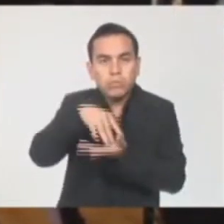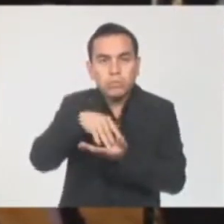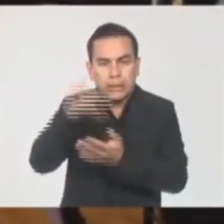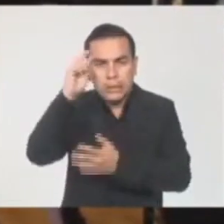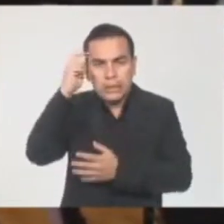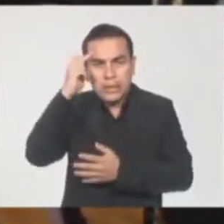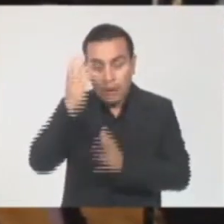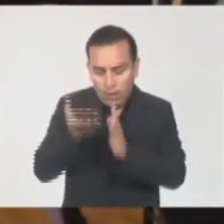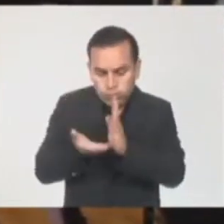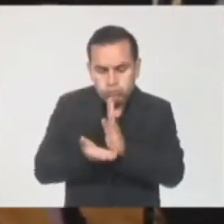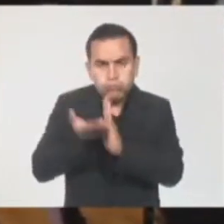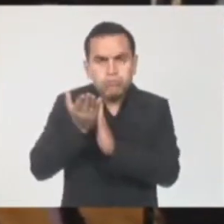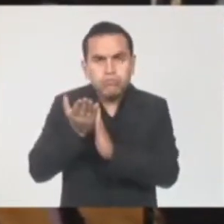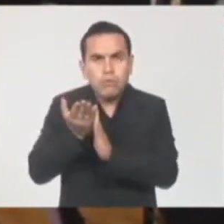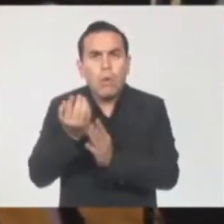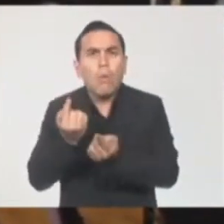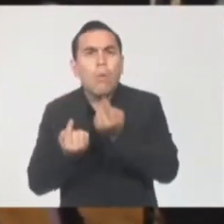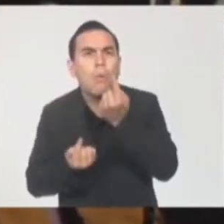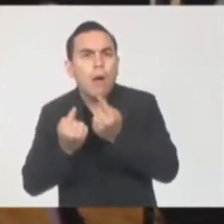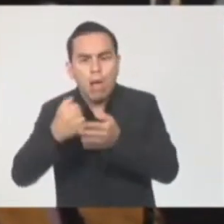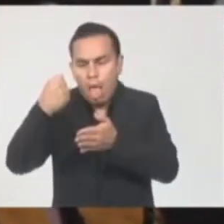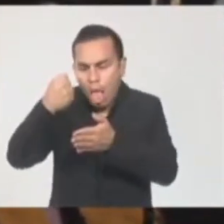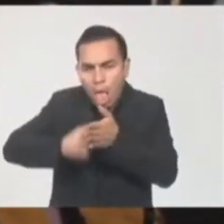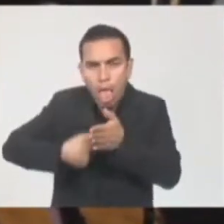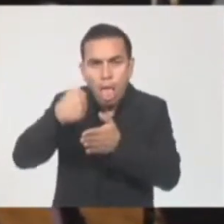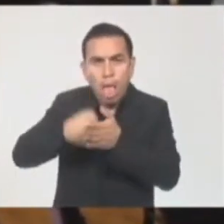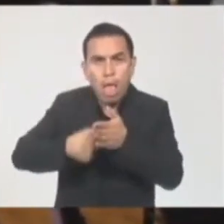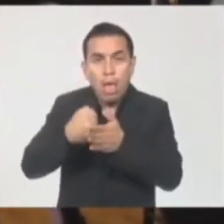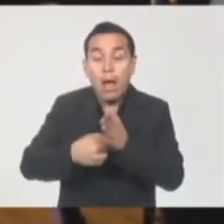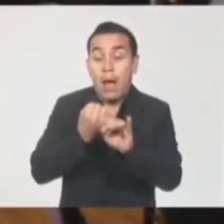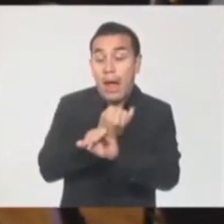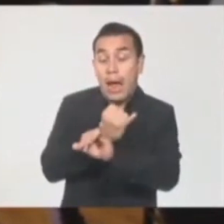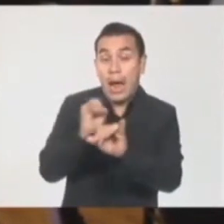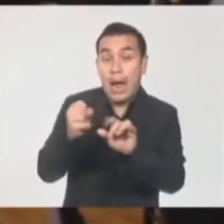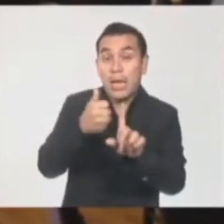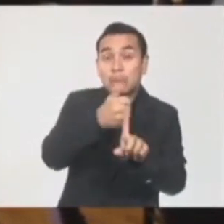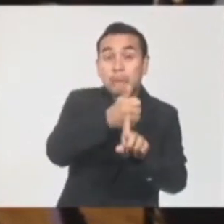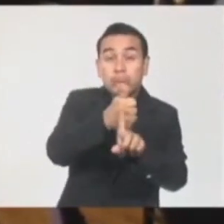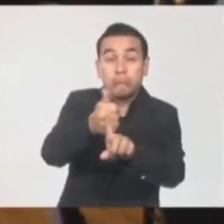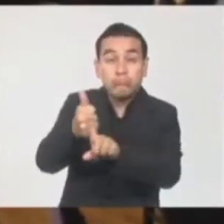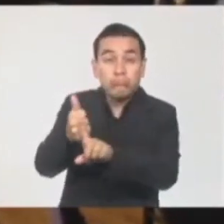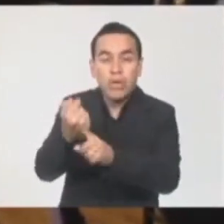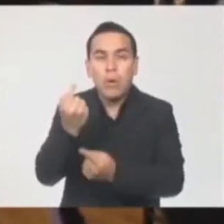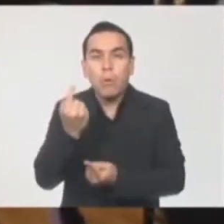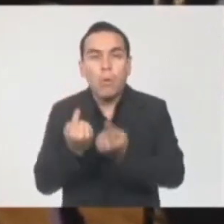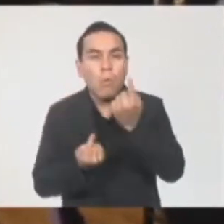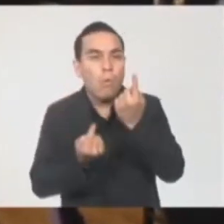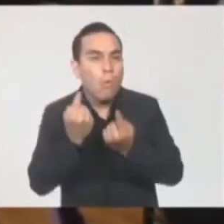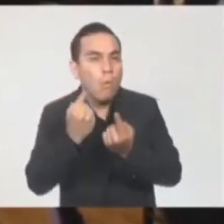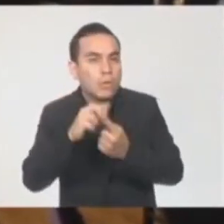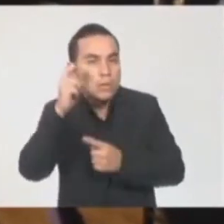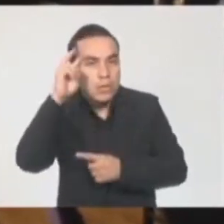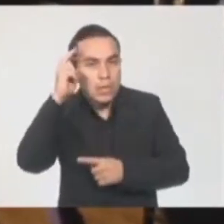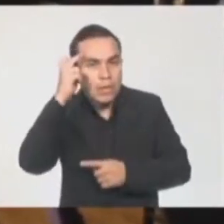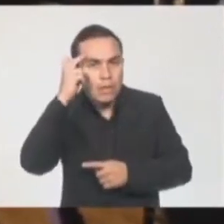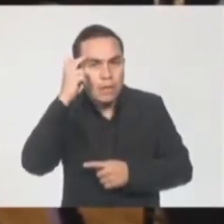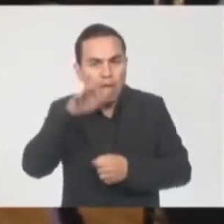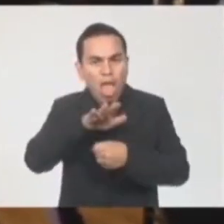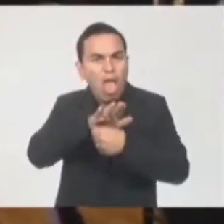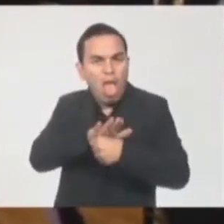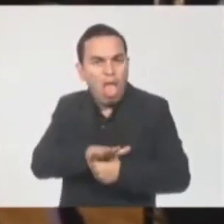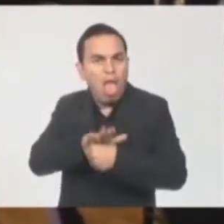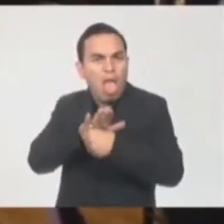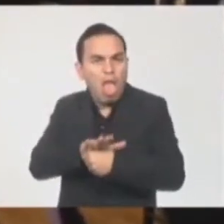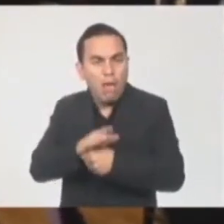país desarrollado, debemos de luchar por ser independientes, en especial independientes del yugo, de las formas de pensar